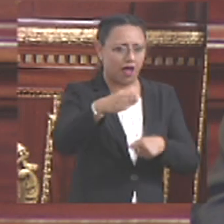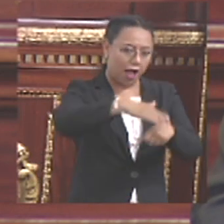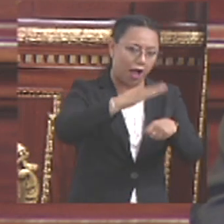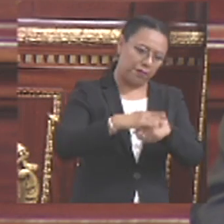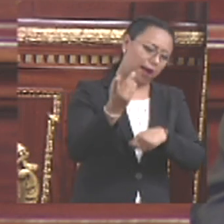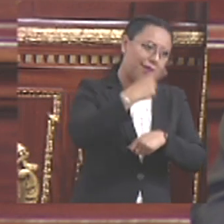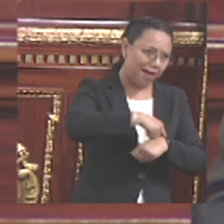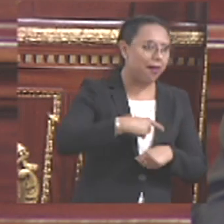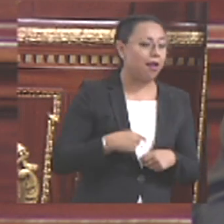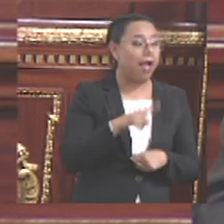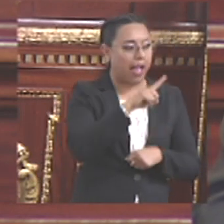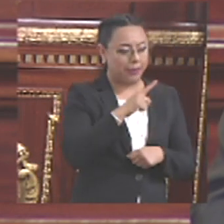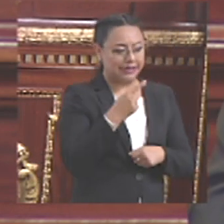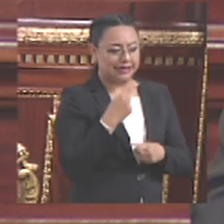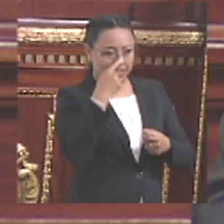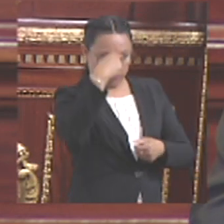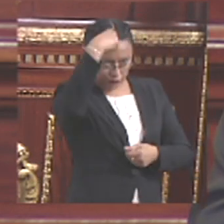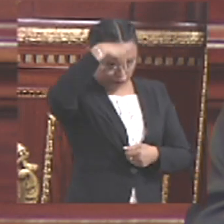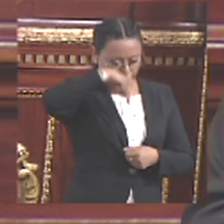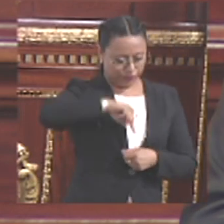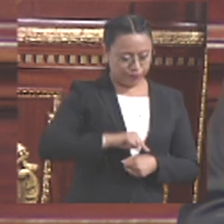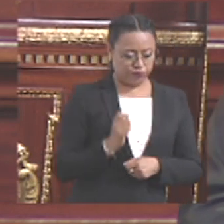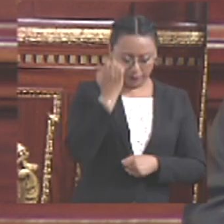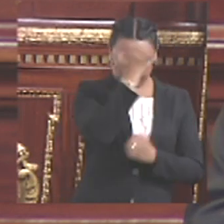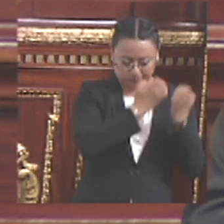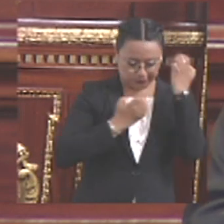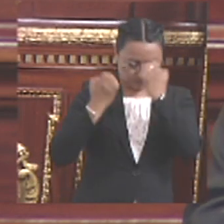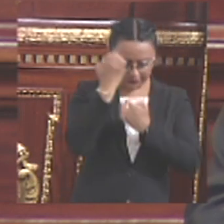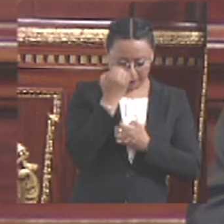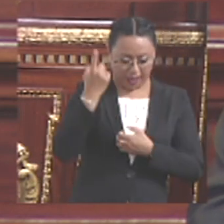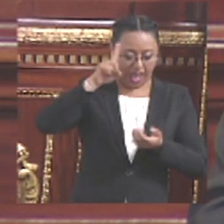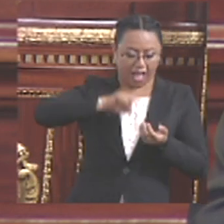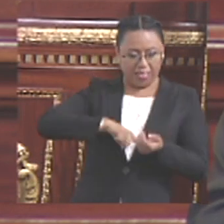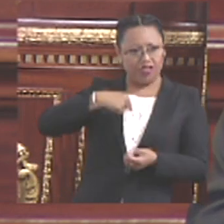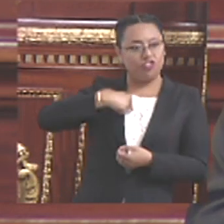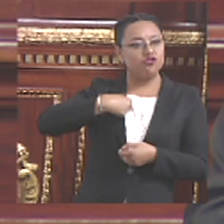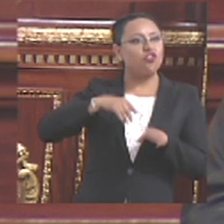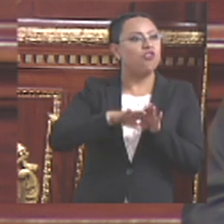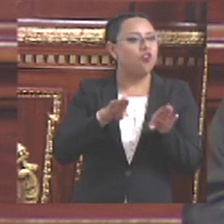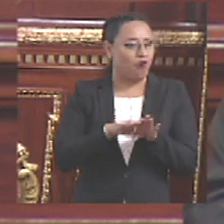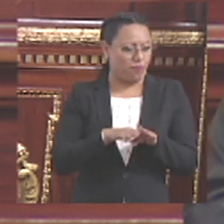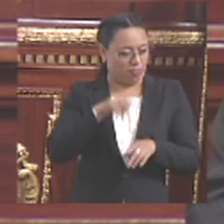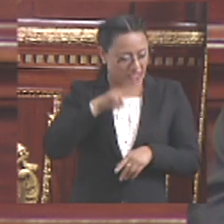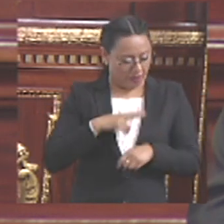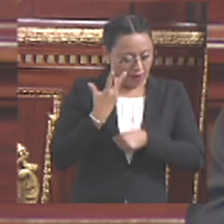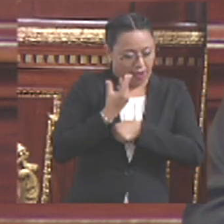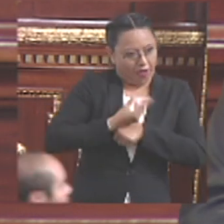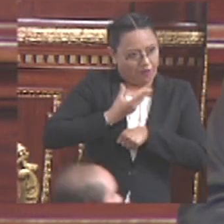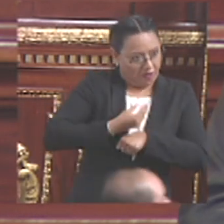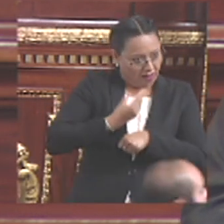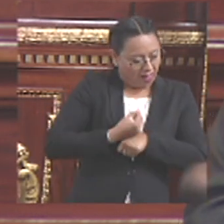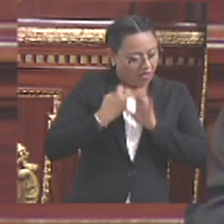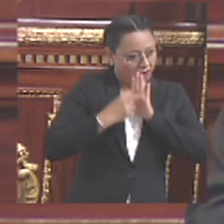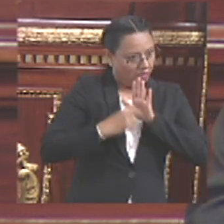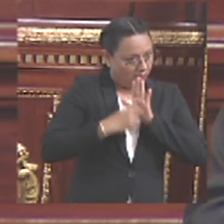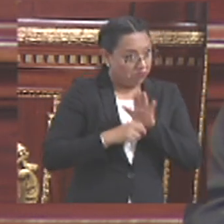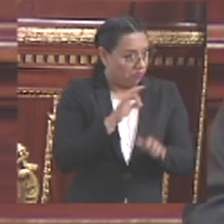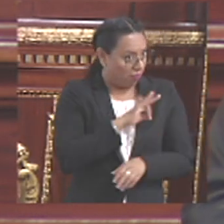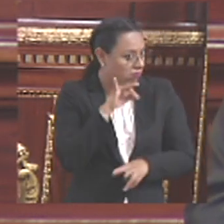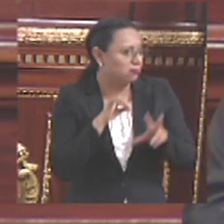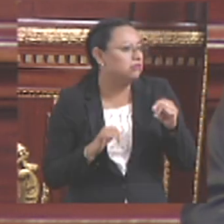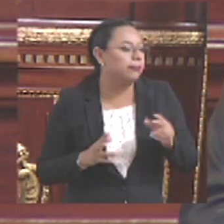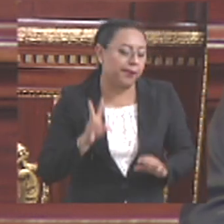si la podemos reconstruir, rehabilitar o quedará bajo los escombros. Con todo esto no podemos hoy